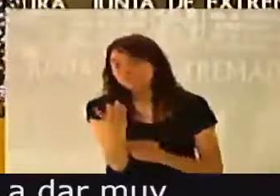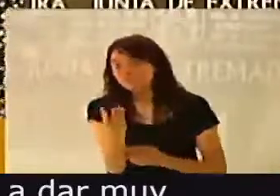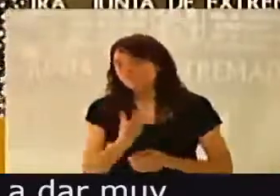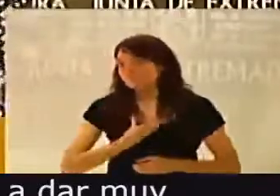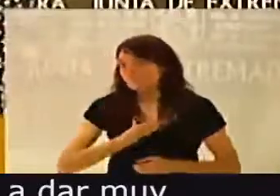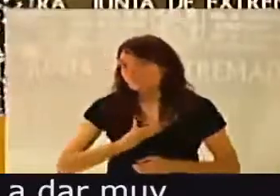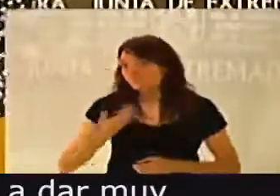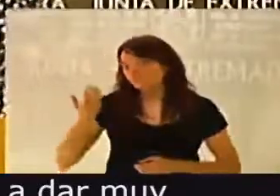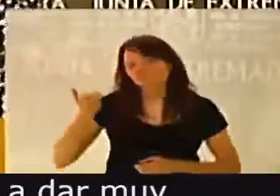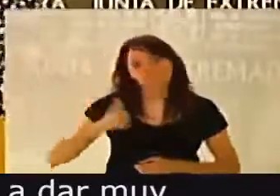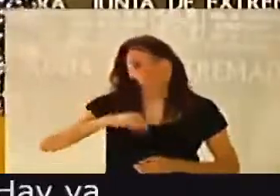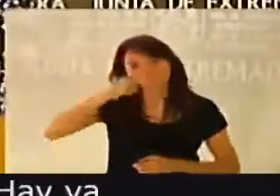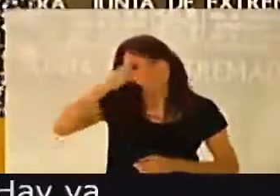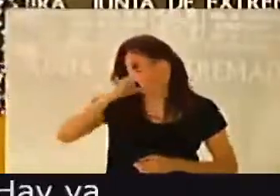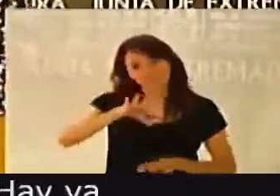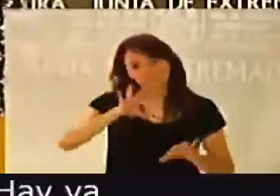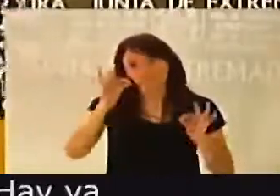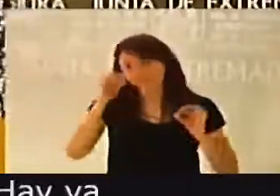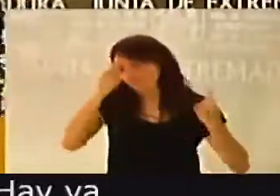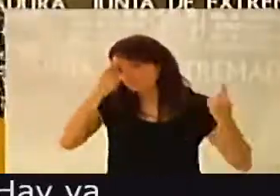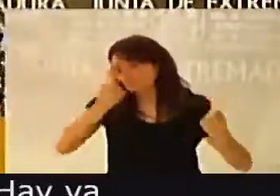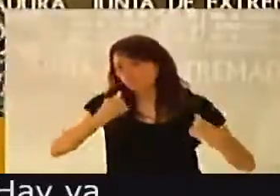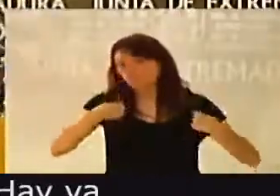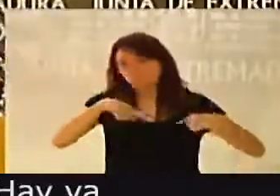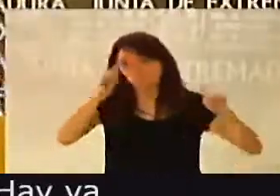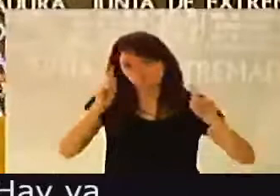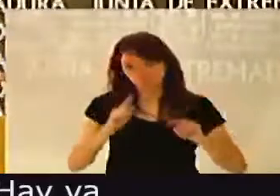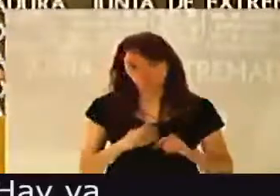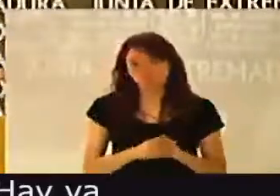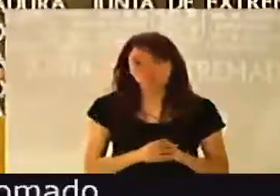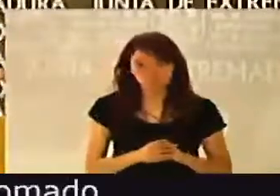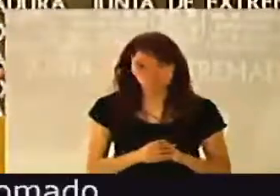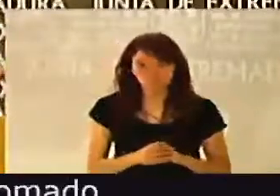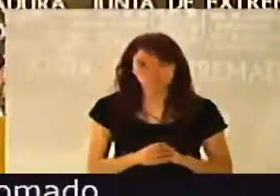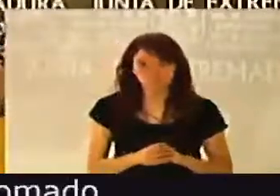tomado legítimamente esa decisión.